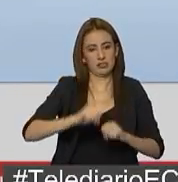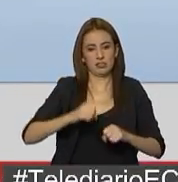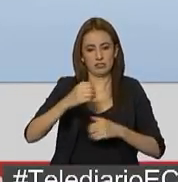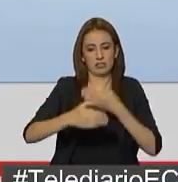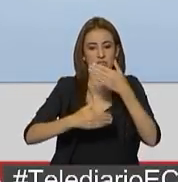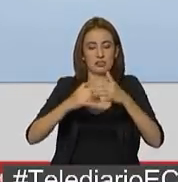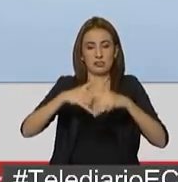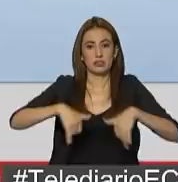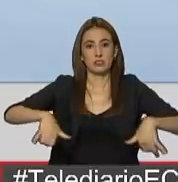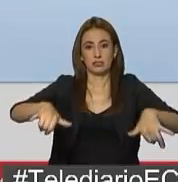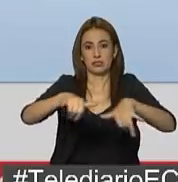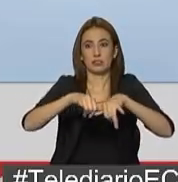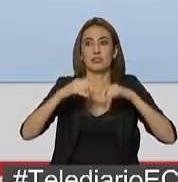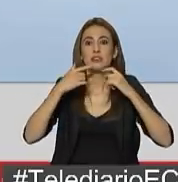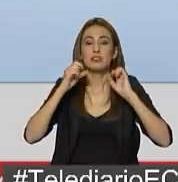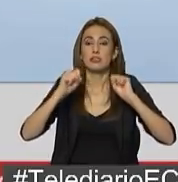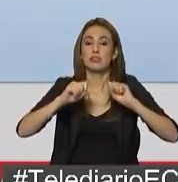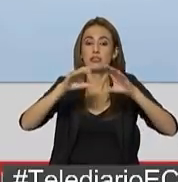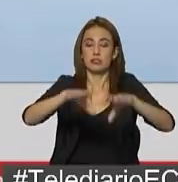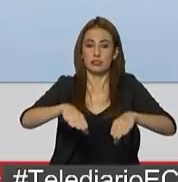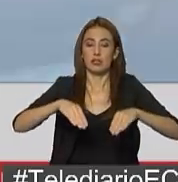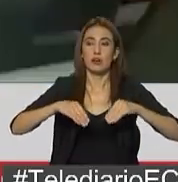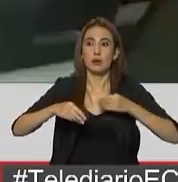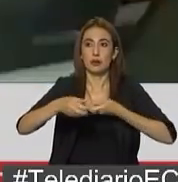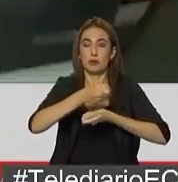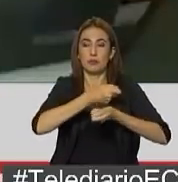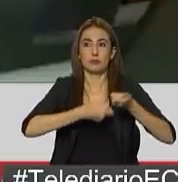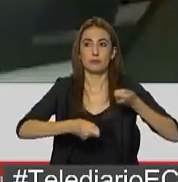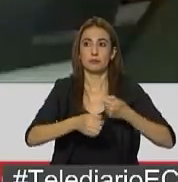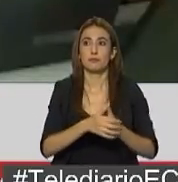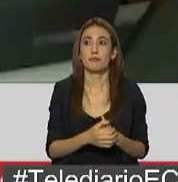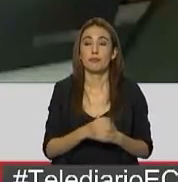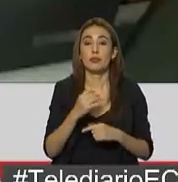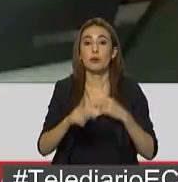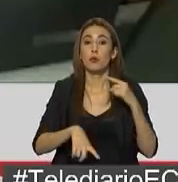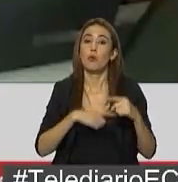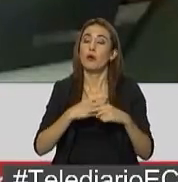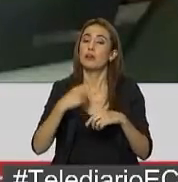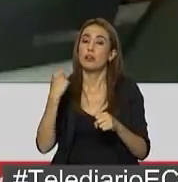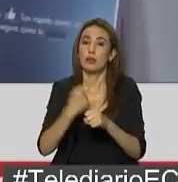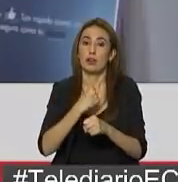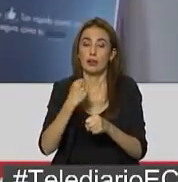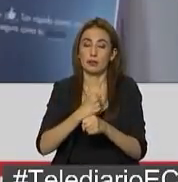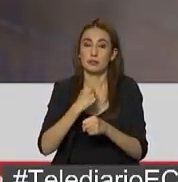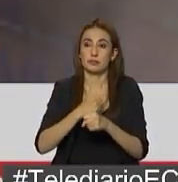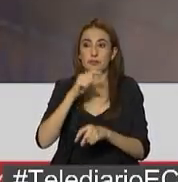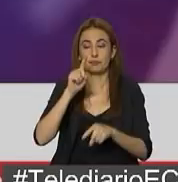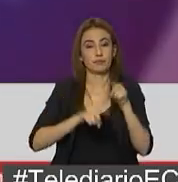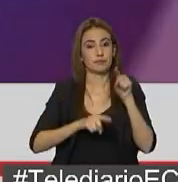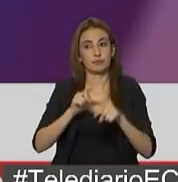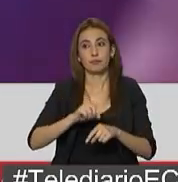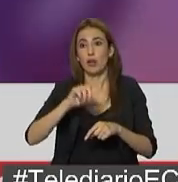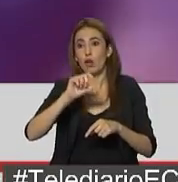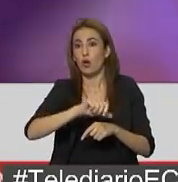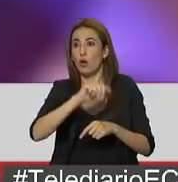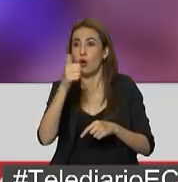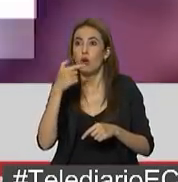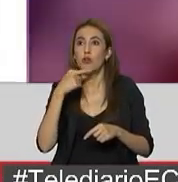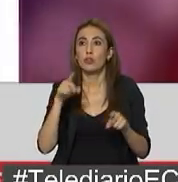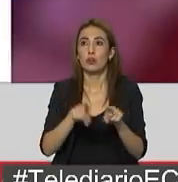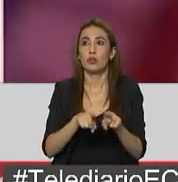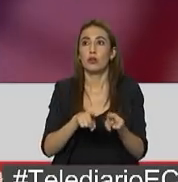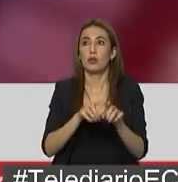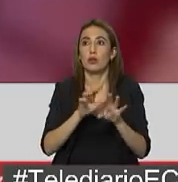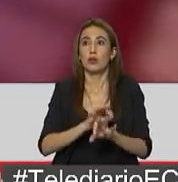que fue lo mejor, hacer la devolución del dinero. Tras la gestión de este joven guayaquileño, se dio a conocer otro anuncio en Twitter.